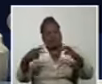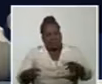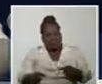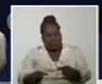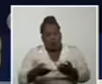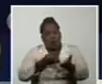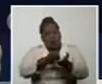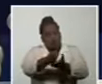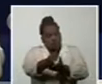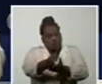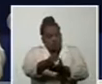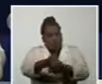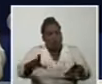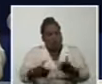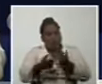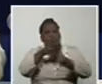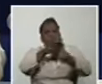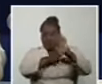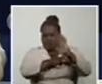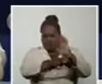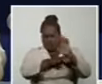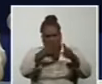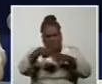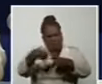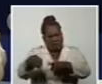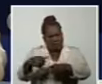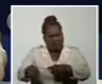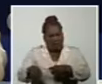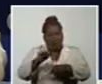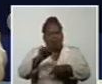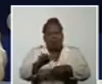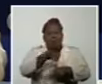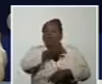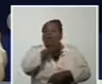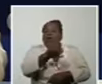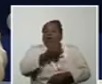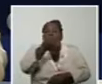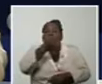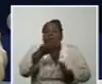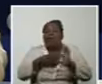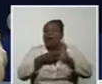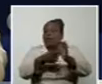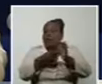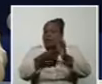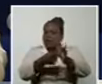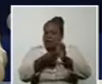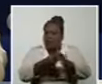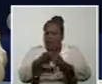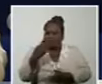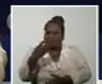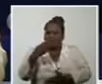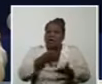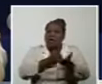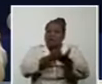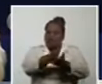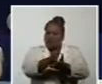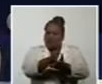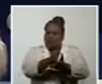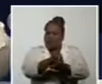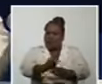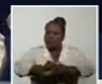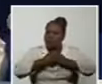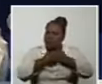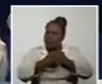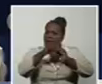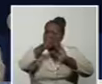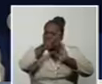es sencillamente para alertar de la necesidad de continuar reforzando las